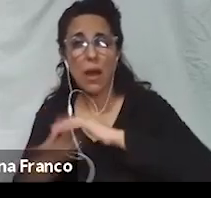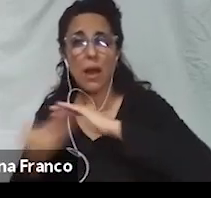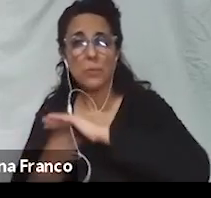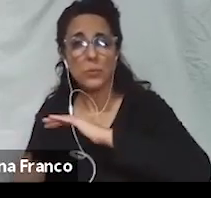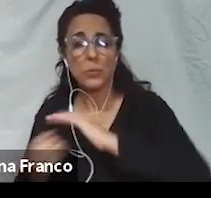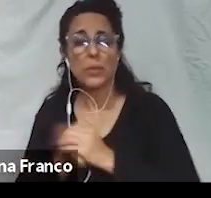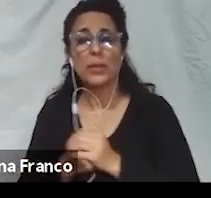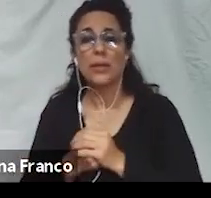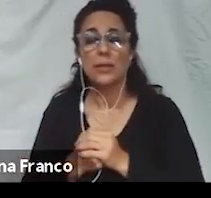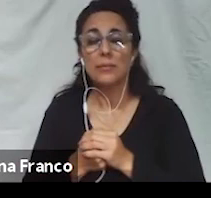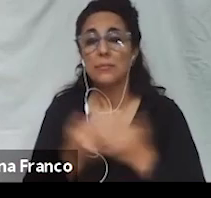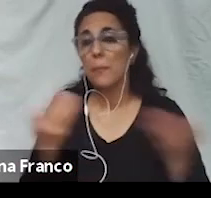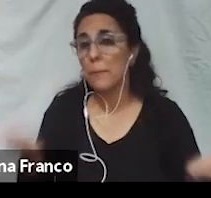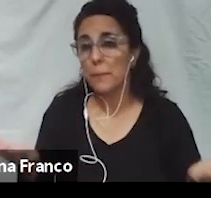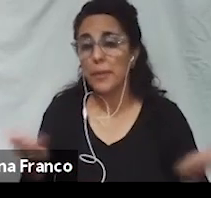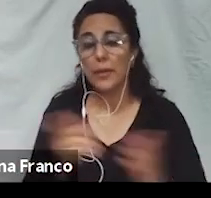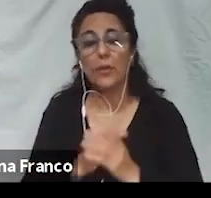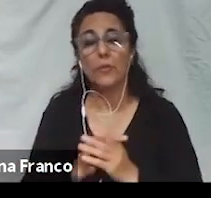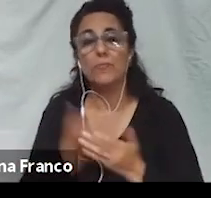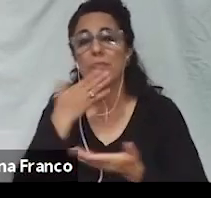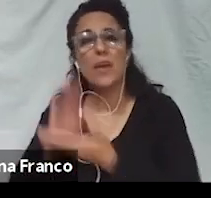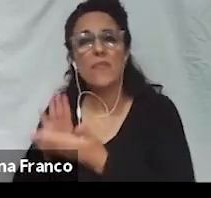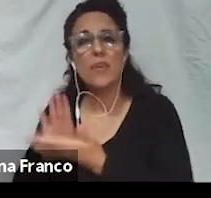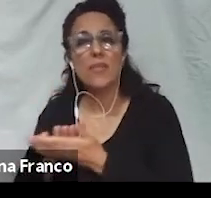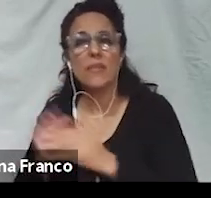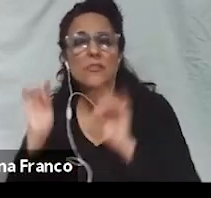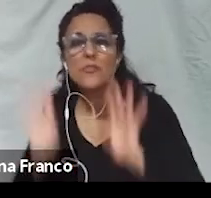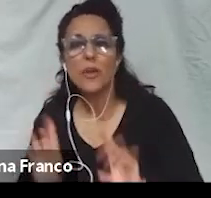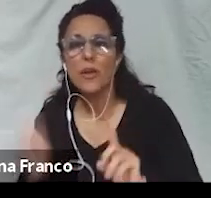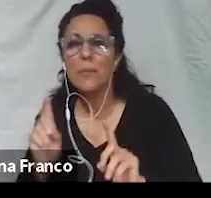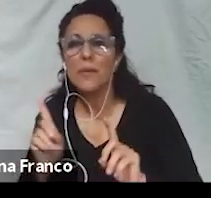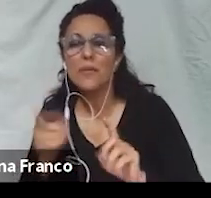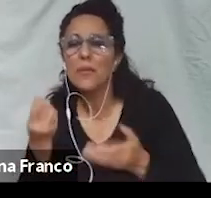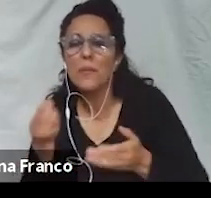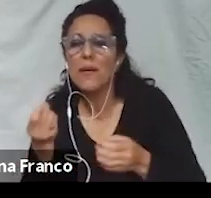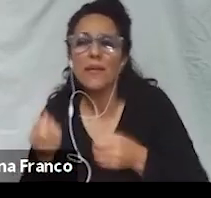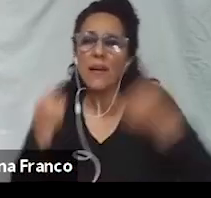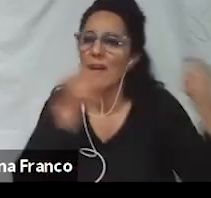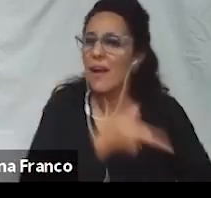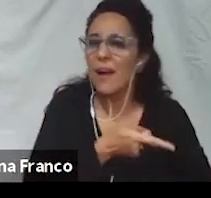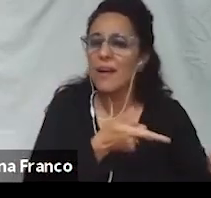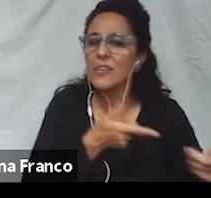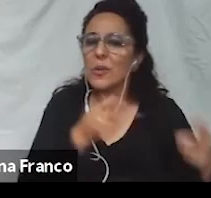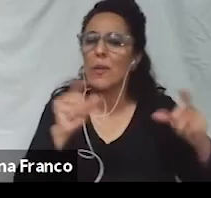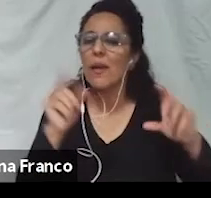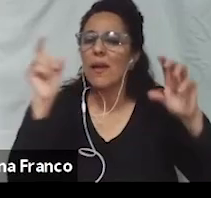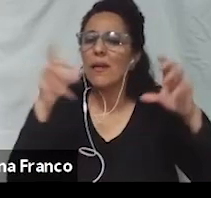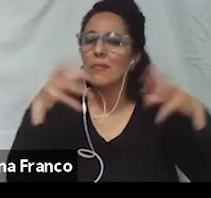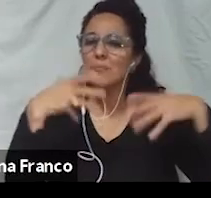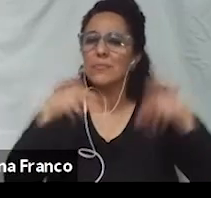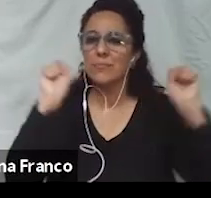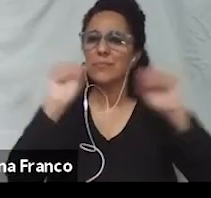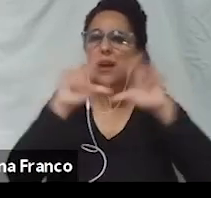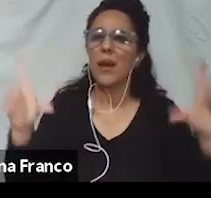pantalla. Pero acá quiero decir que la evidencia no solo debe recaer sobre la captura de pantalla, tiene que haber